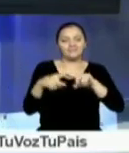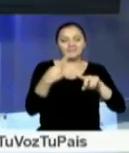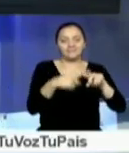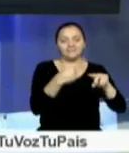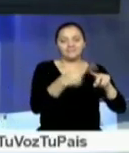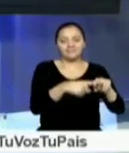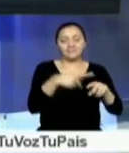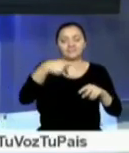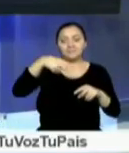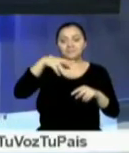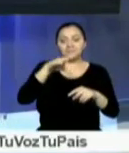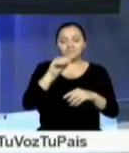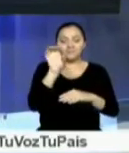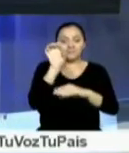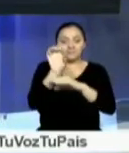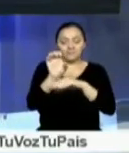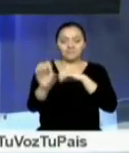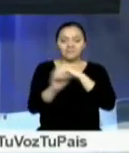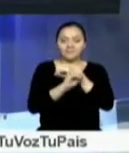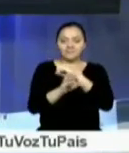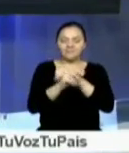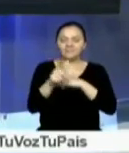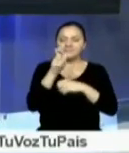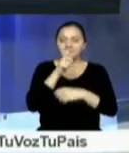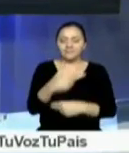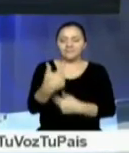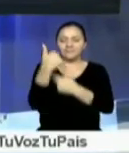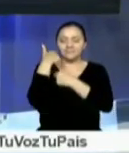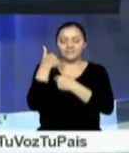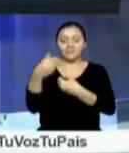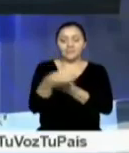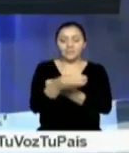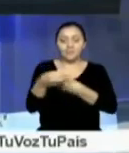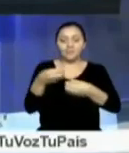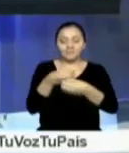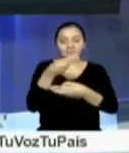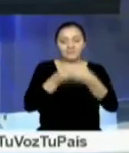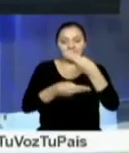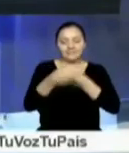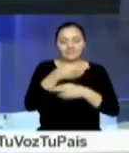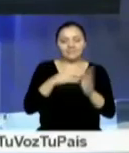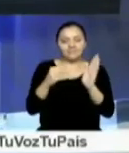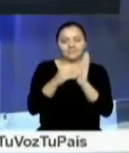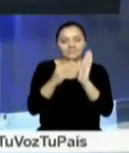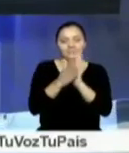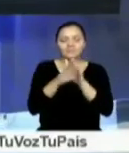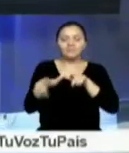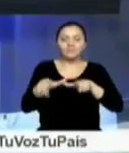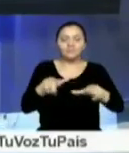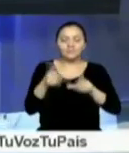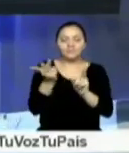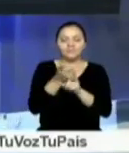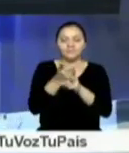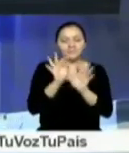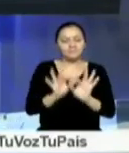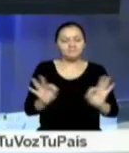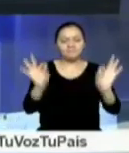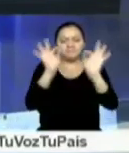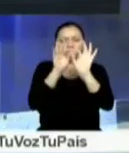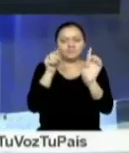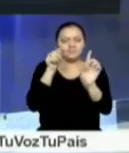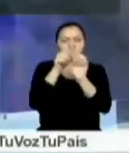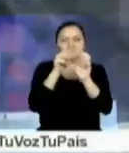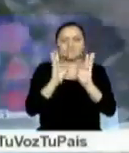Pro Ecuador a través de una promoción por parte de sus oficinas comerciales ha ubicado a este producto ecuatoriano en importantes